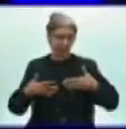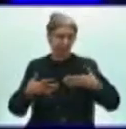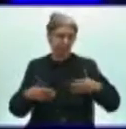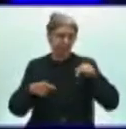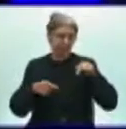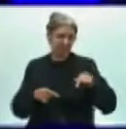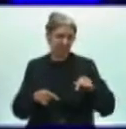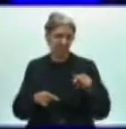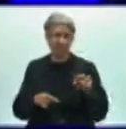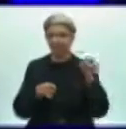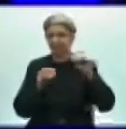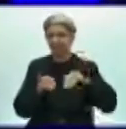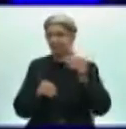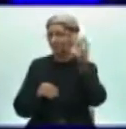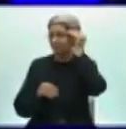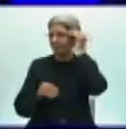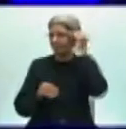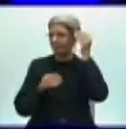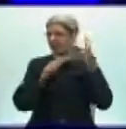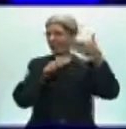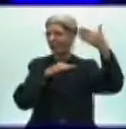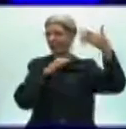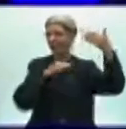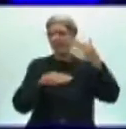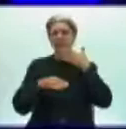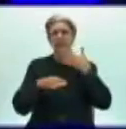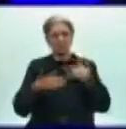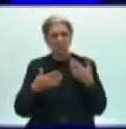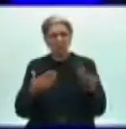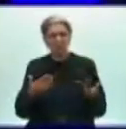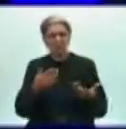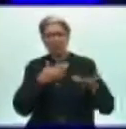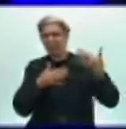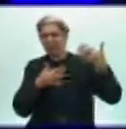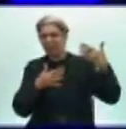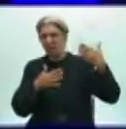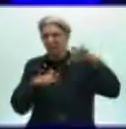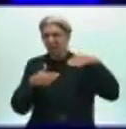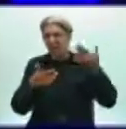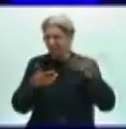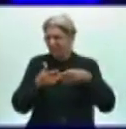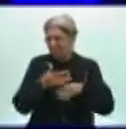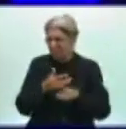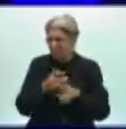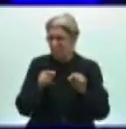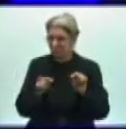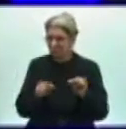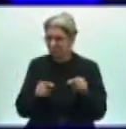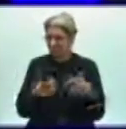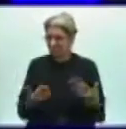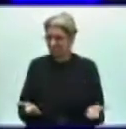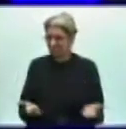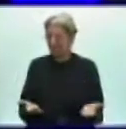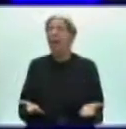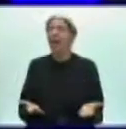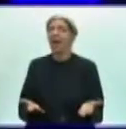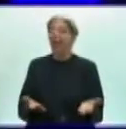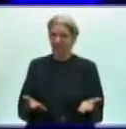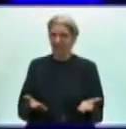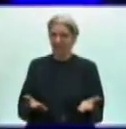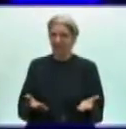África subsahariana en el siglo XIX para ver qué fue lo que ocurrió y qué ha provocado que esto sea así en esta región. Vamos a